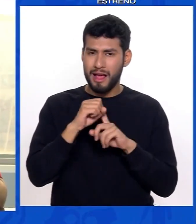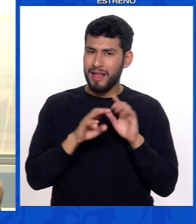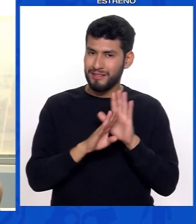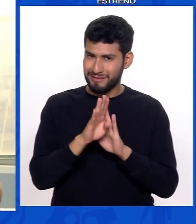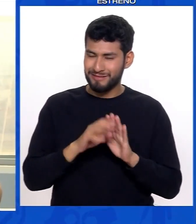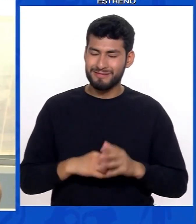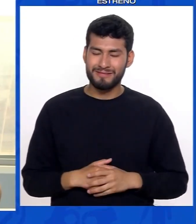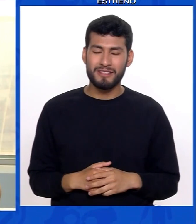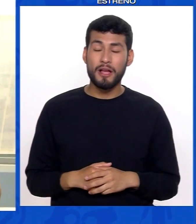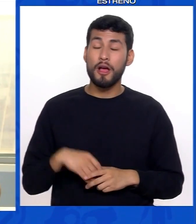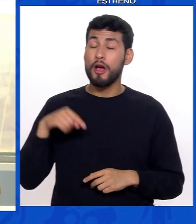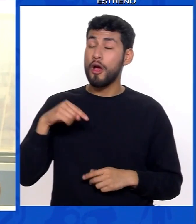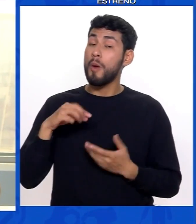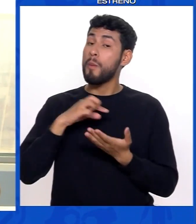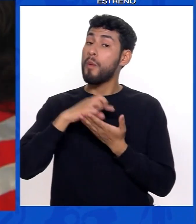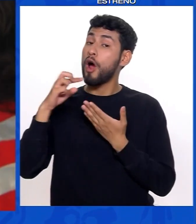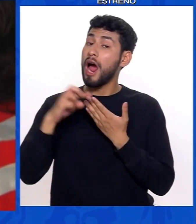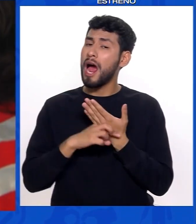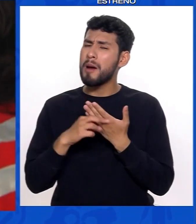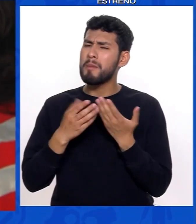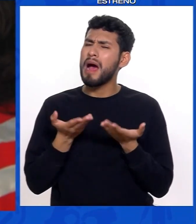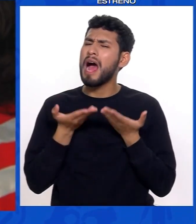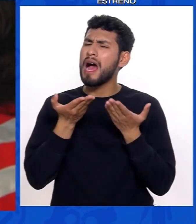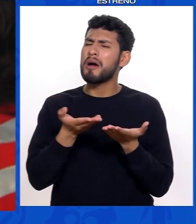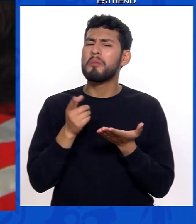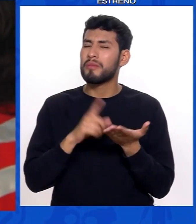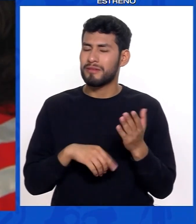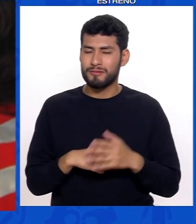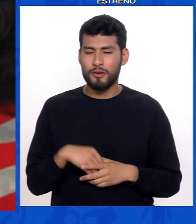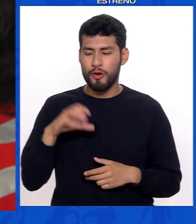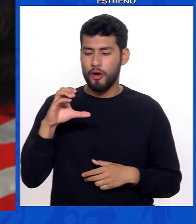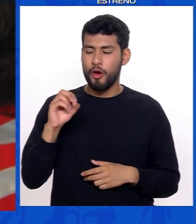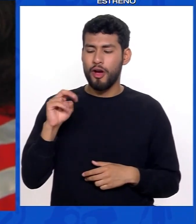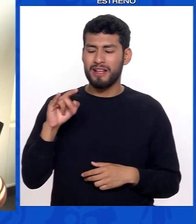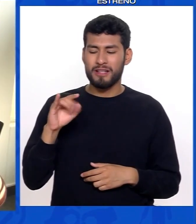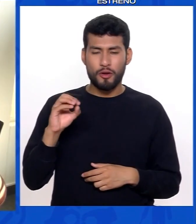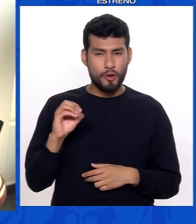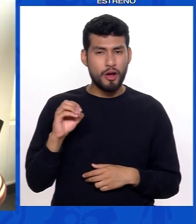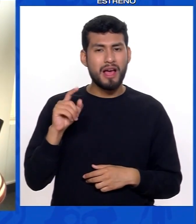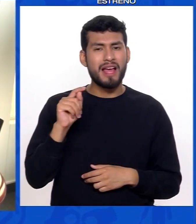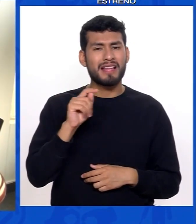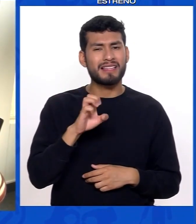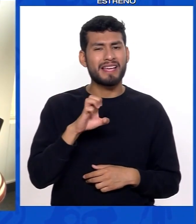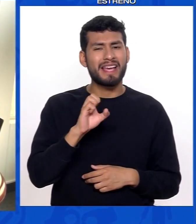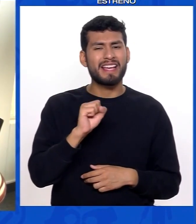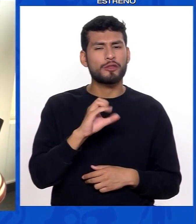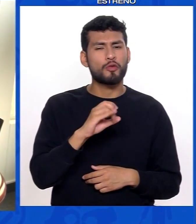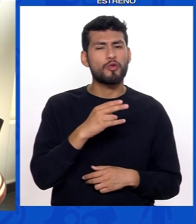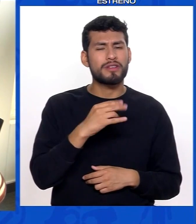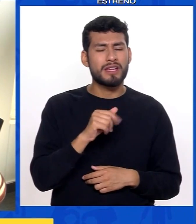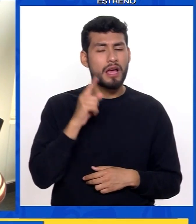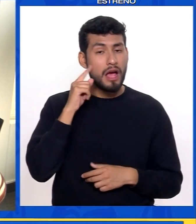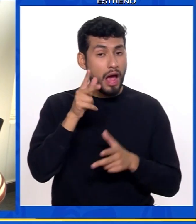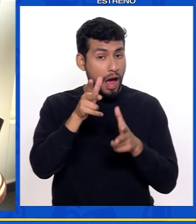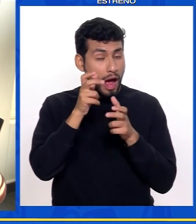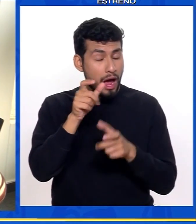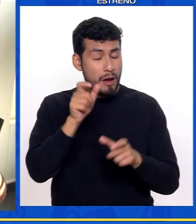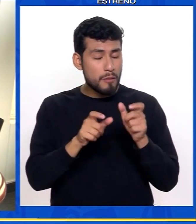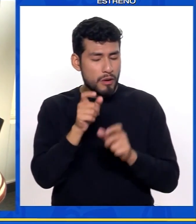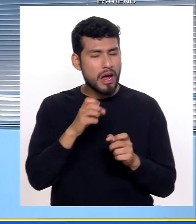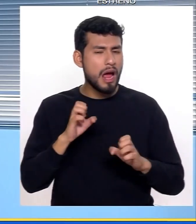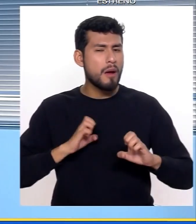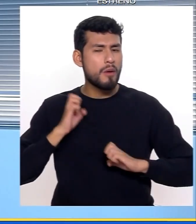El programa Contigo implementa la estrategia Contigo Te Escucha con el objetivo de brindar soporte